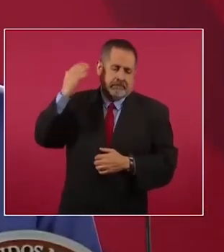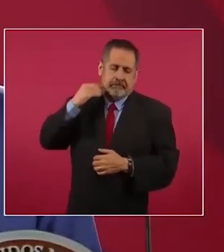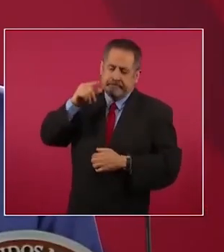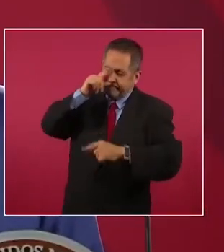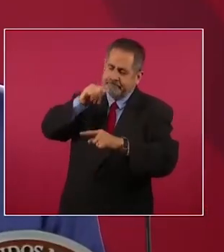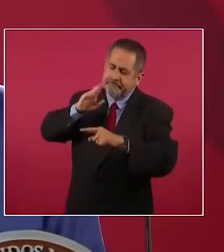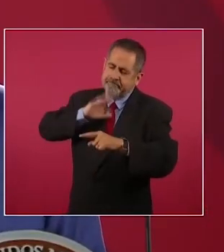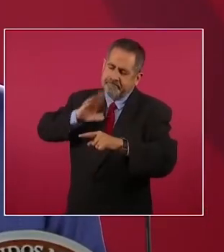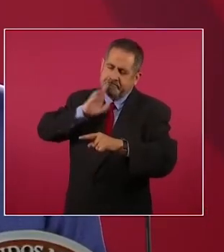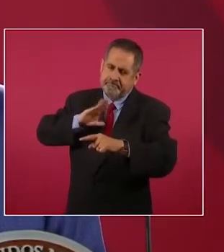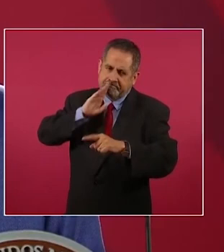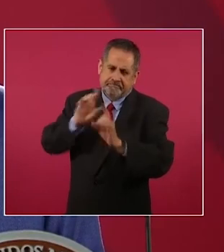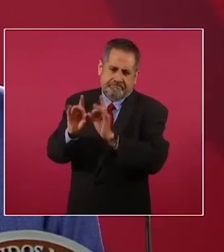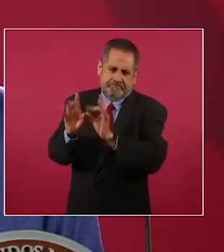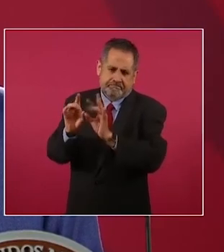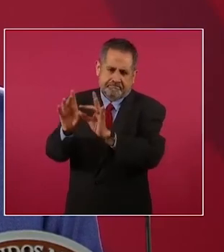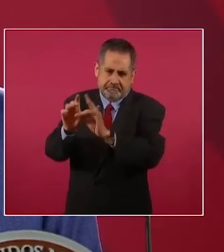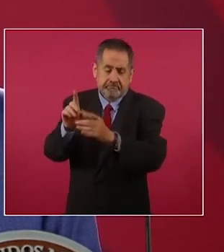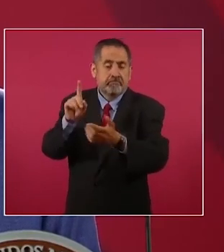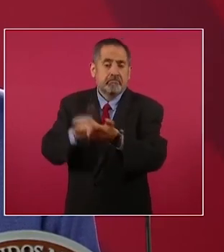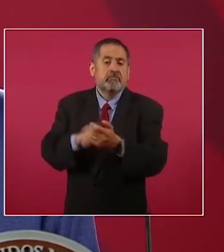ejército.